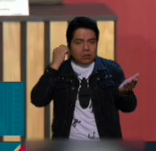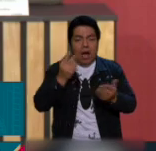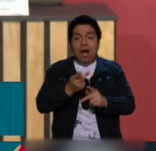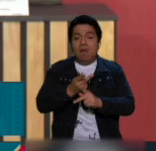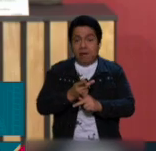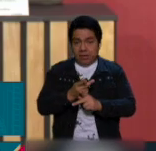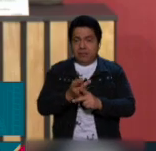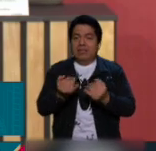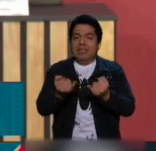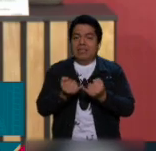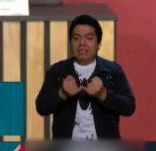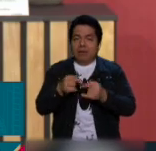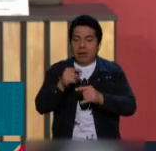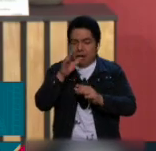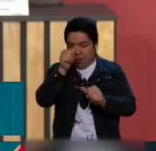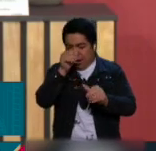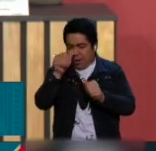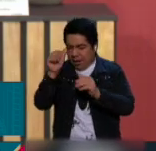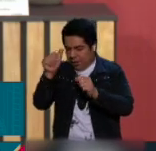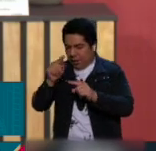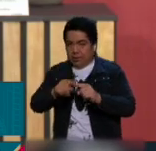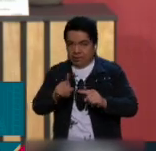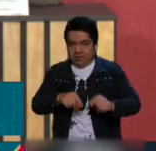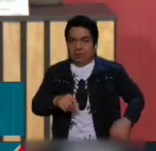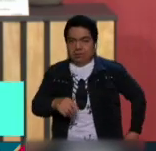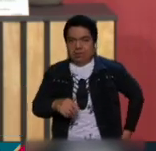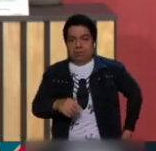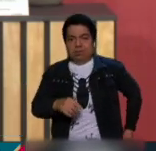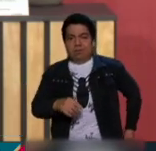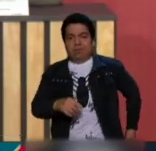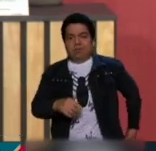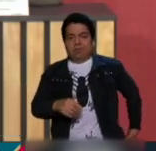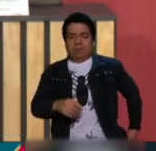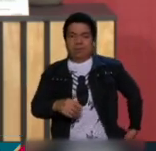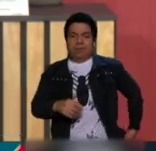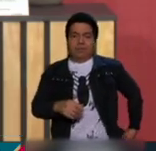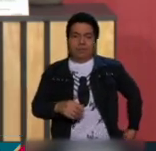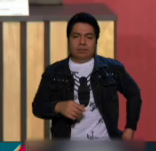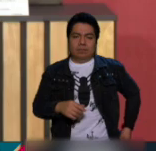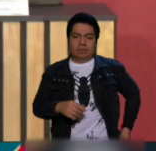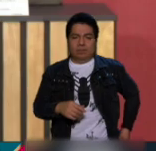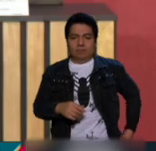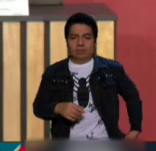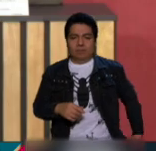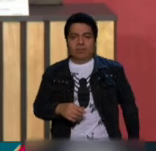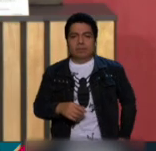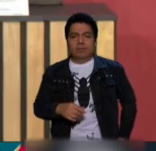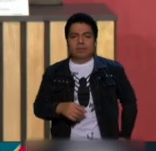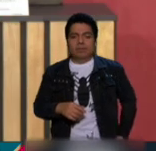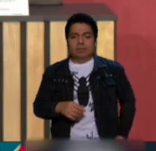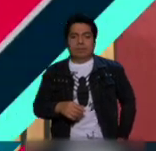tolerantes y a construir acuerdos que nos fortalezcan como instituto político.